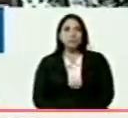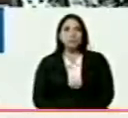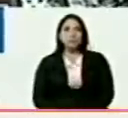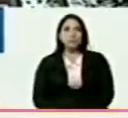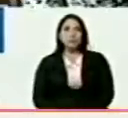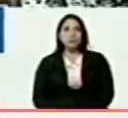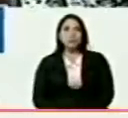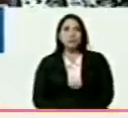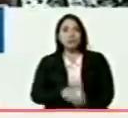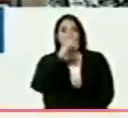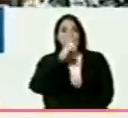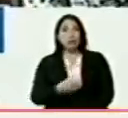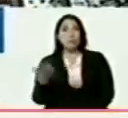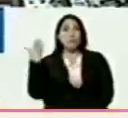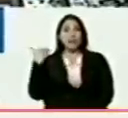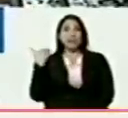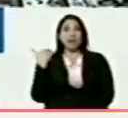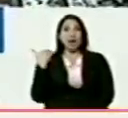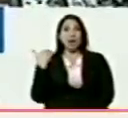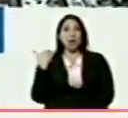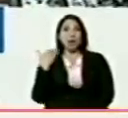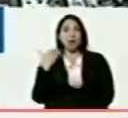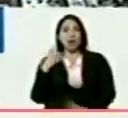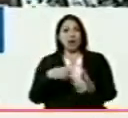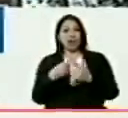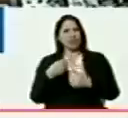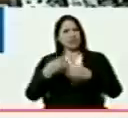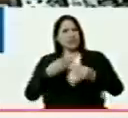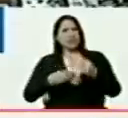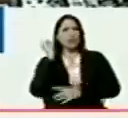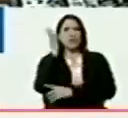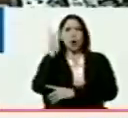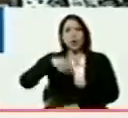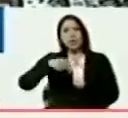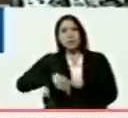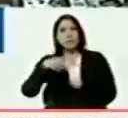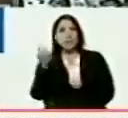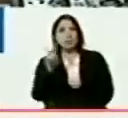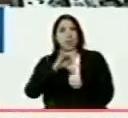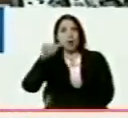Y el año pasado, en ocasión del foro aquí en Venezuela,